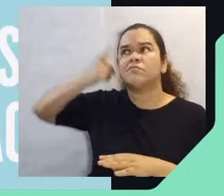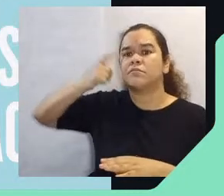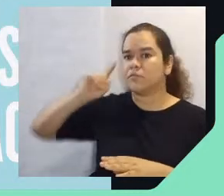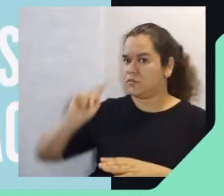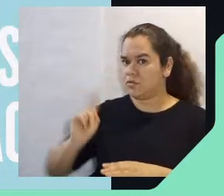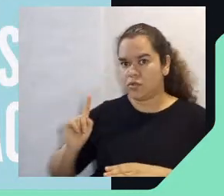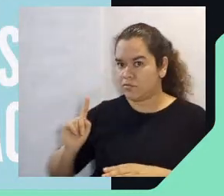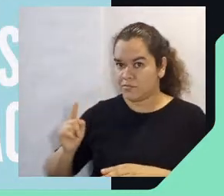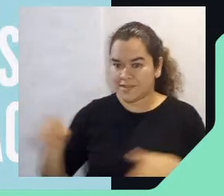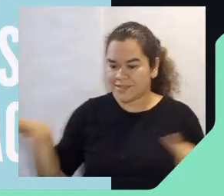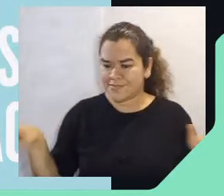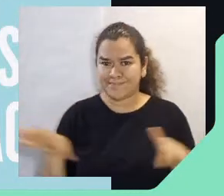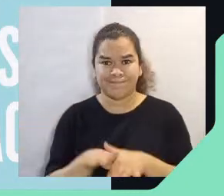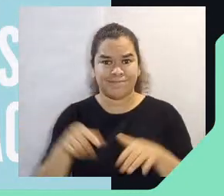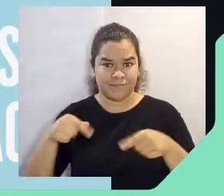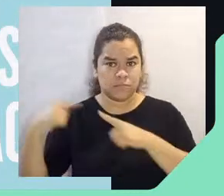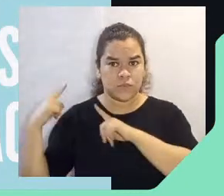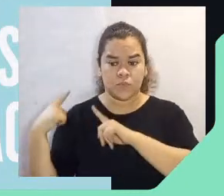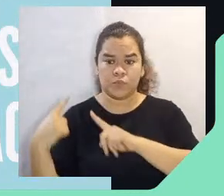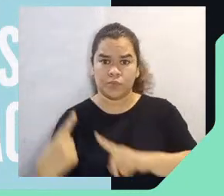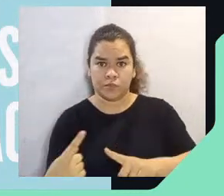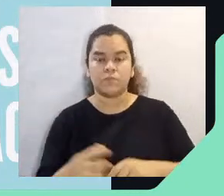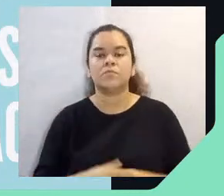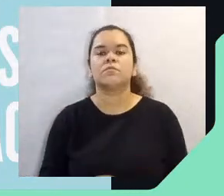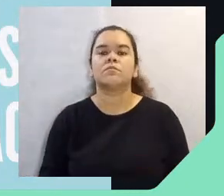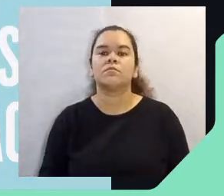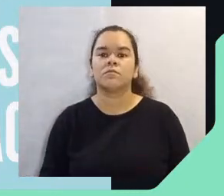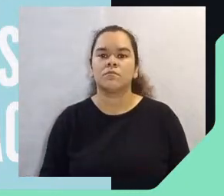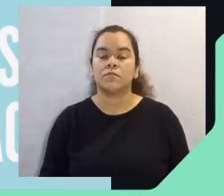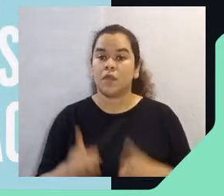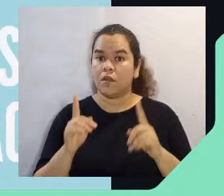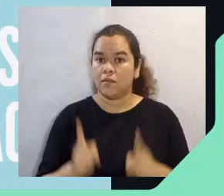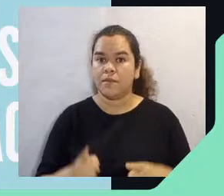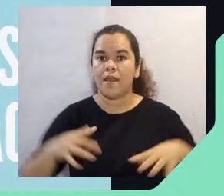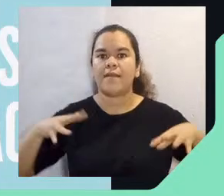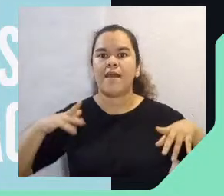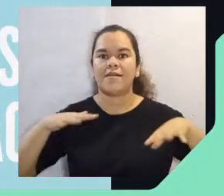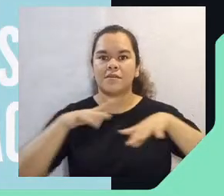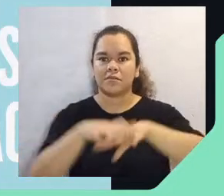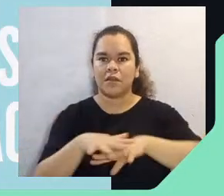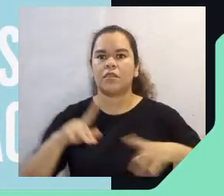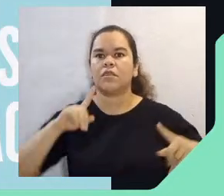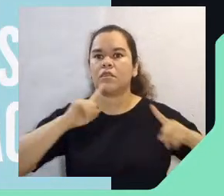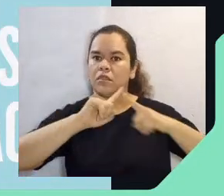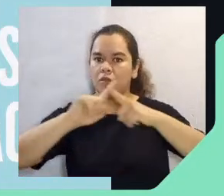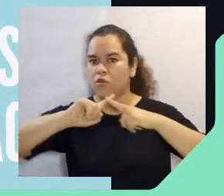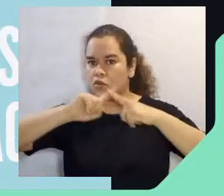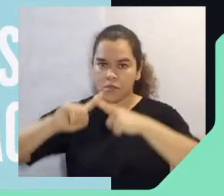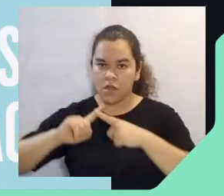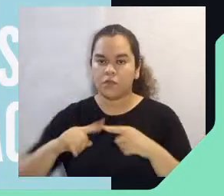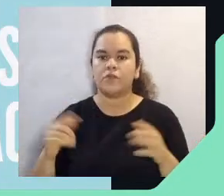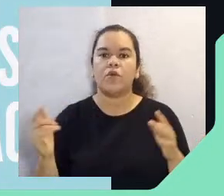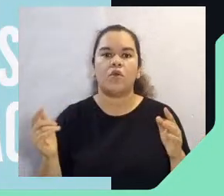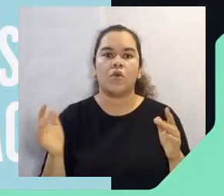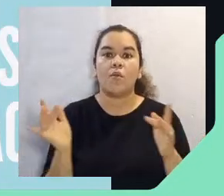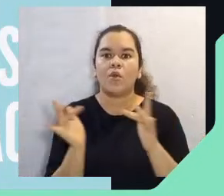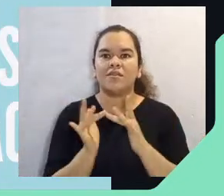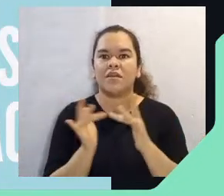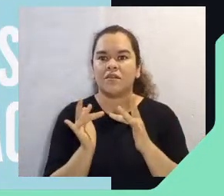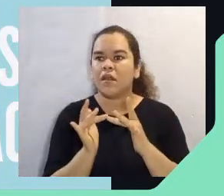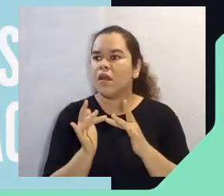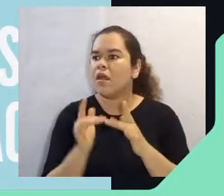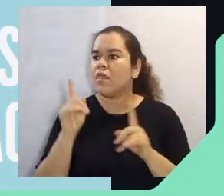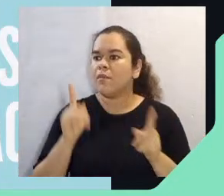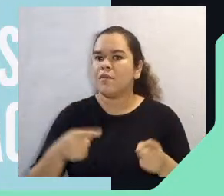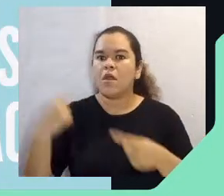Trabajamos en la parte de infraestructura y redes. Trabajamos con mucho lo que es Internet de las Cosas, con la interacción con los